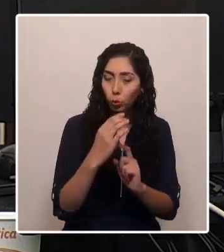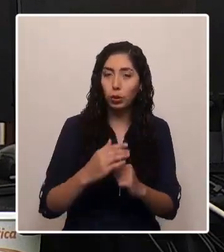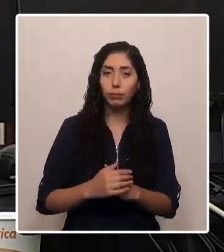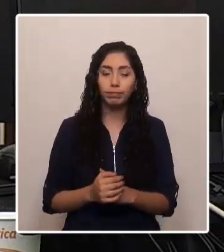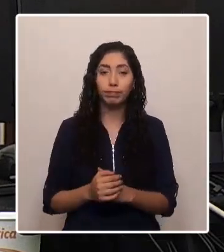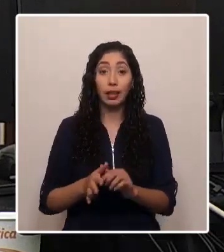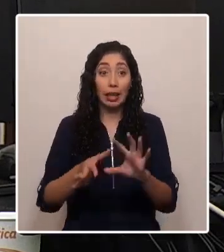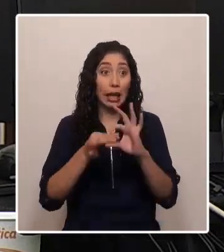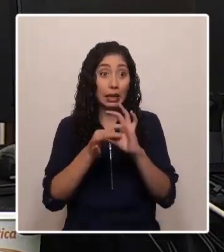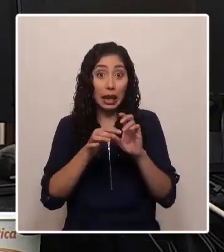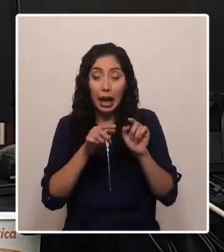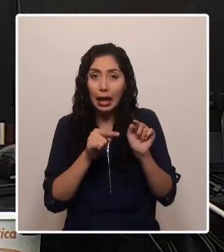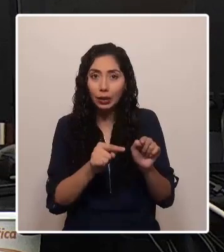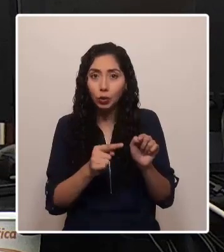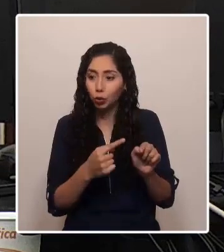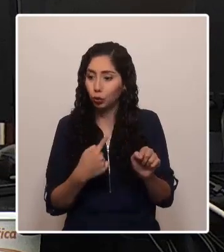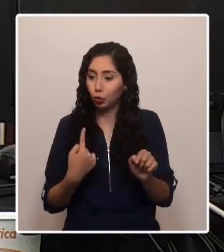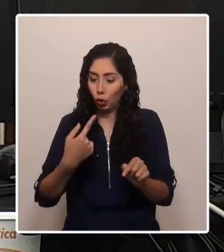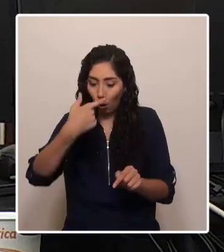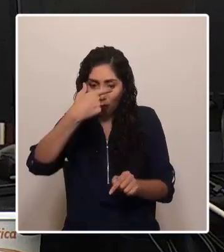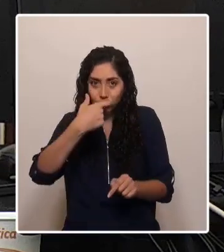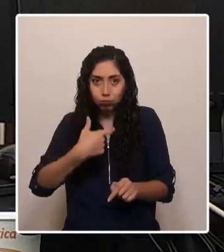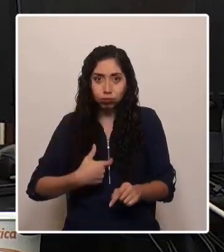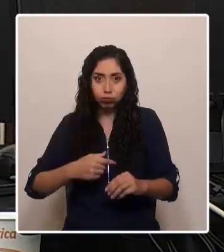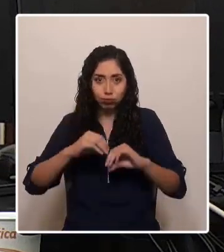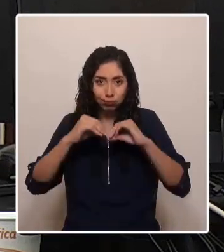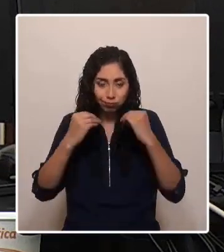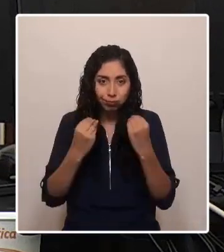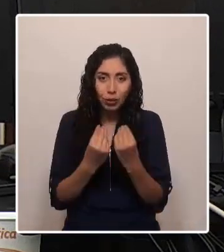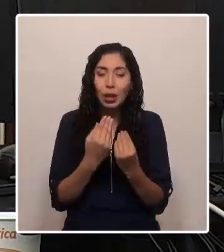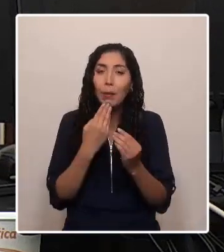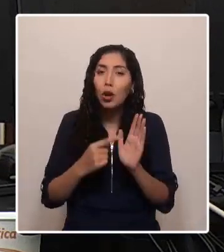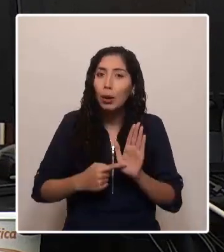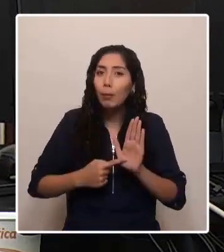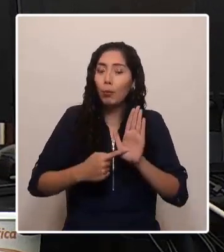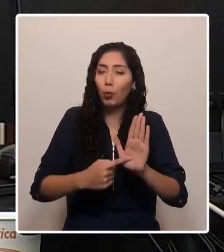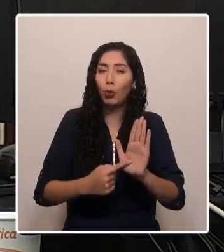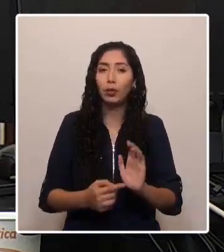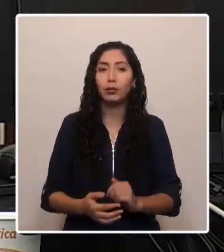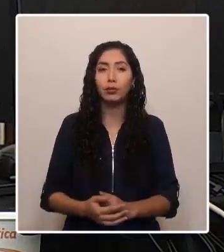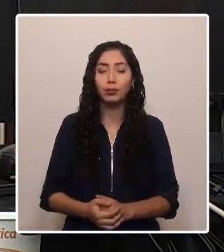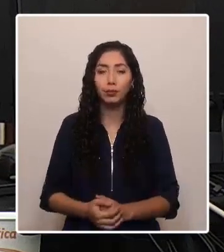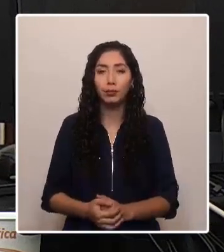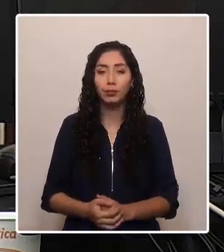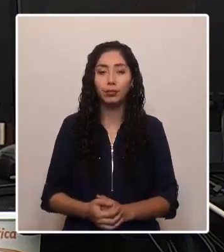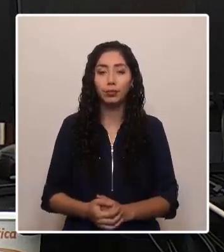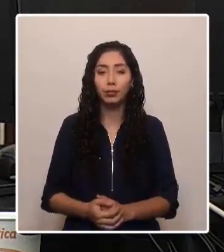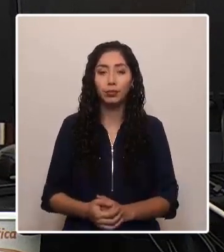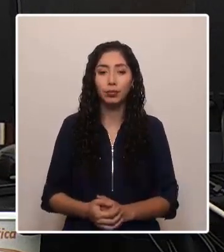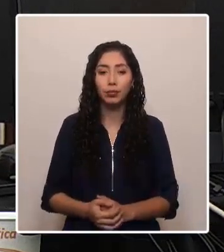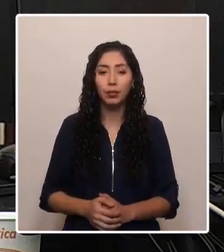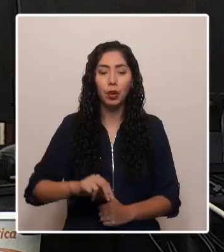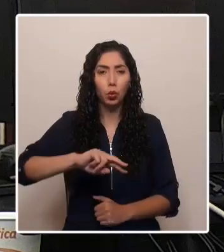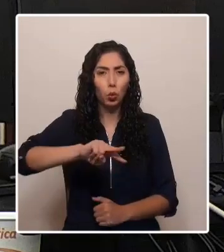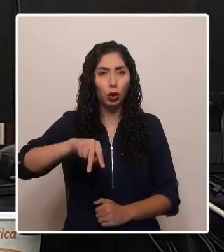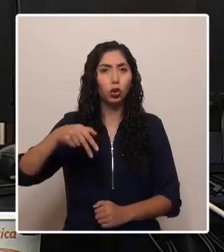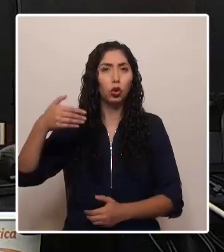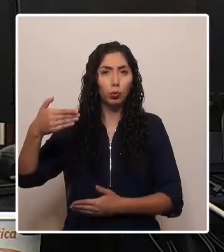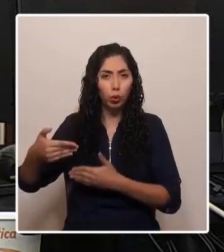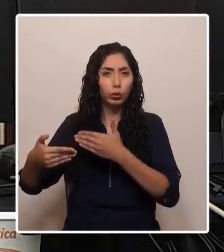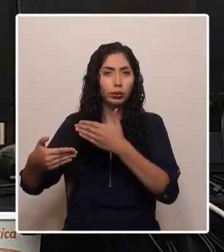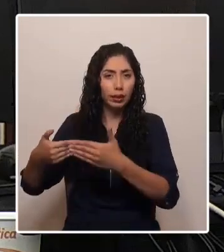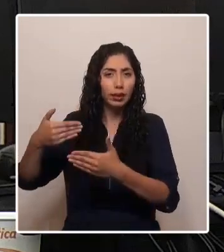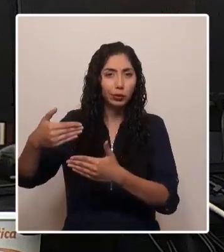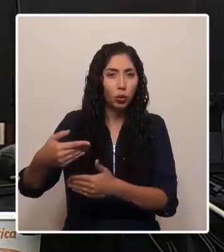cuales nos hacemos lo que somos y lo que proyectamos. A lo largo de nuestro proceso de hacernos seres